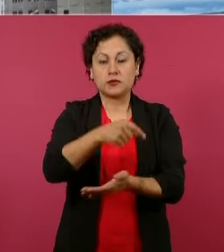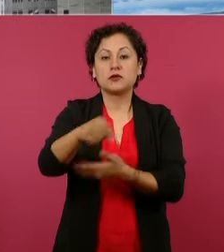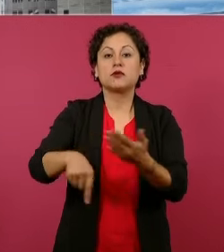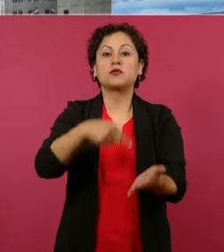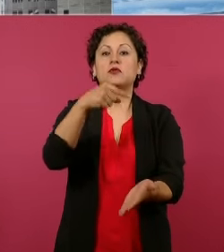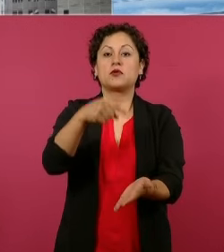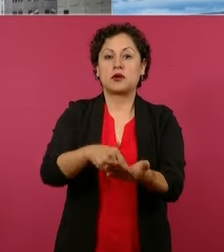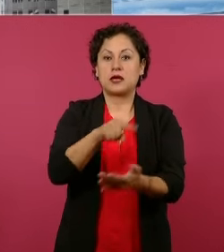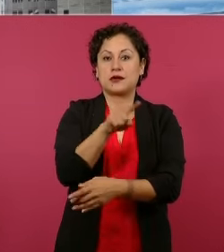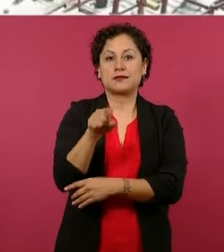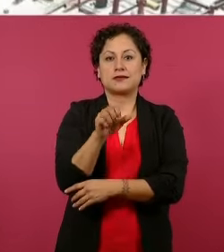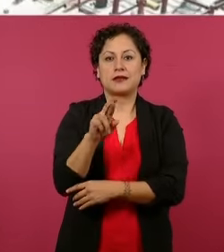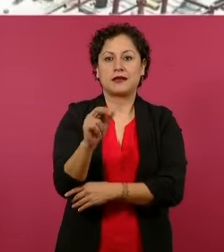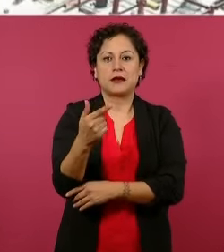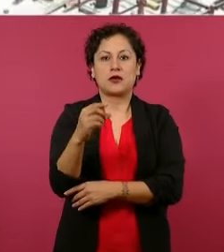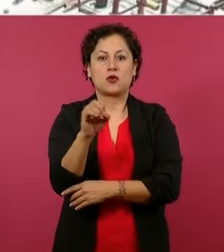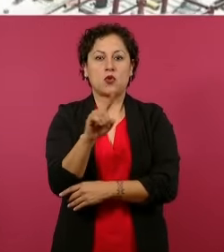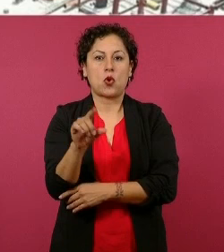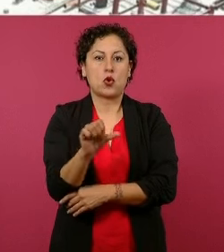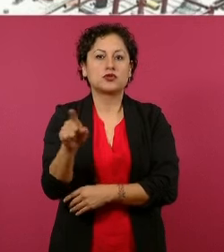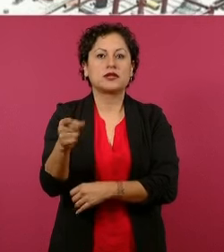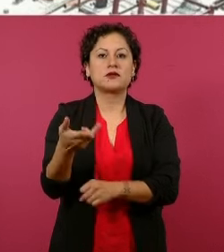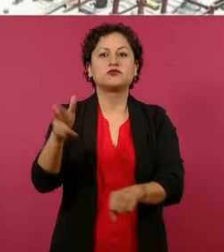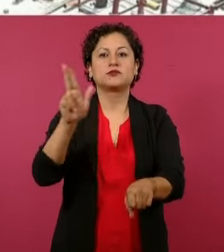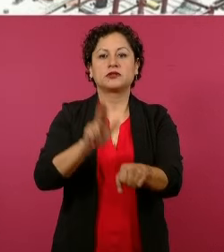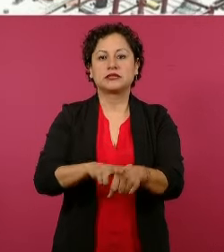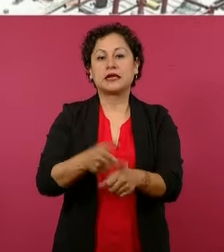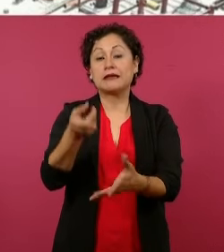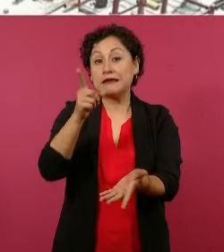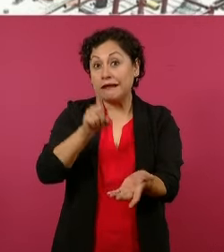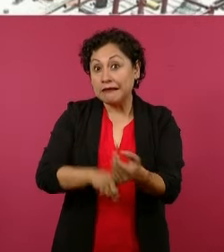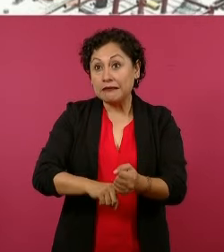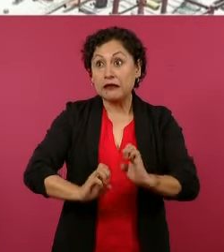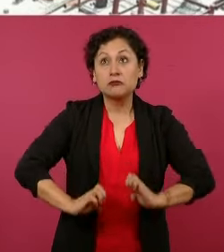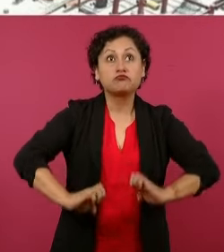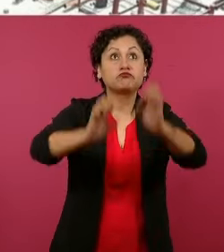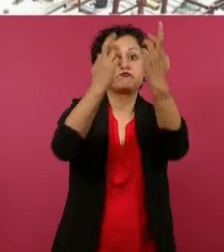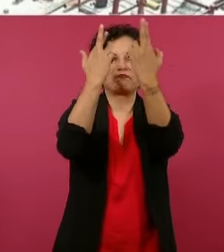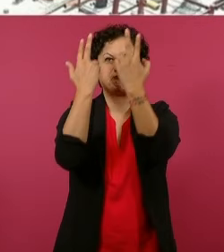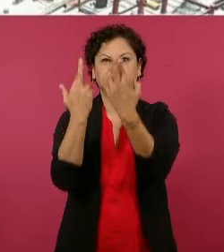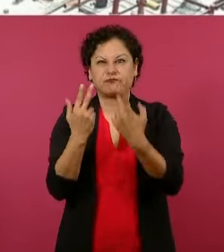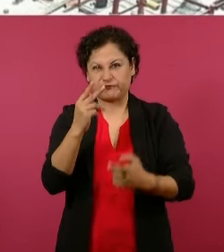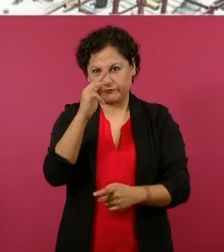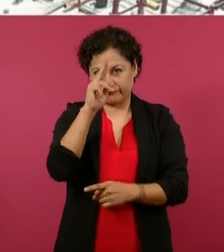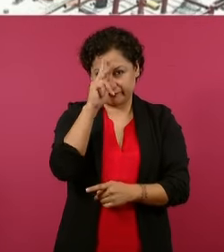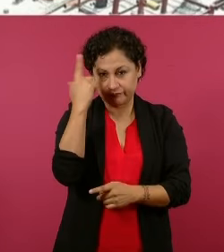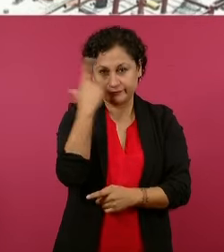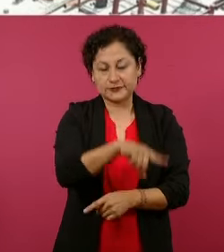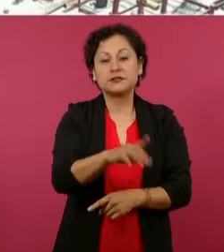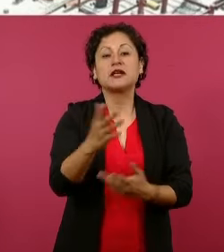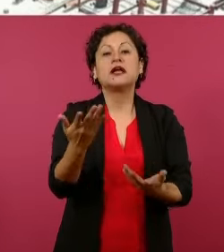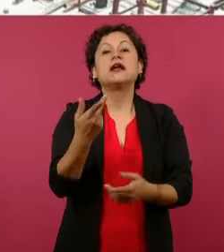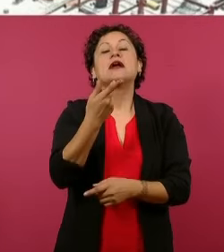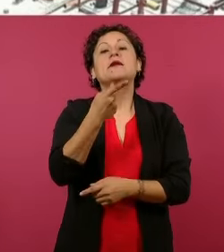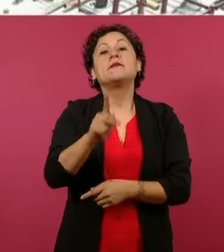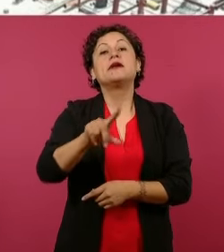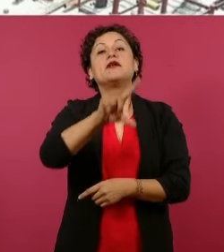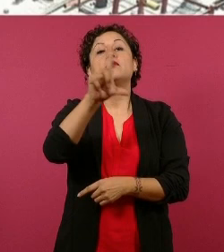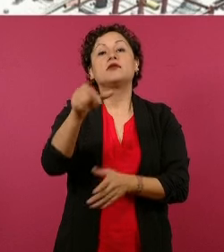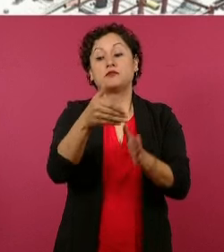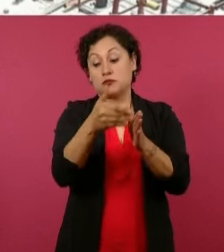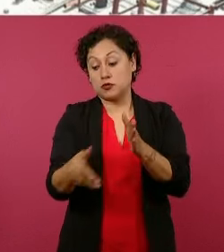de de Zaragoza que tuvo daños estructurales tras el el sismo sin embargo cuando dos